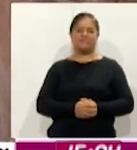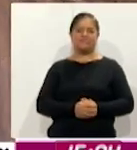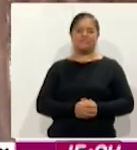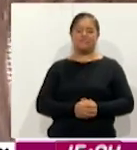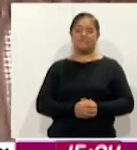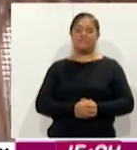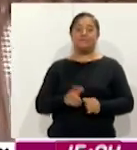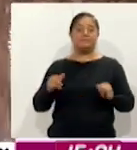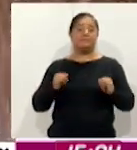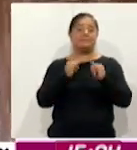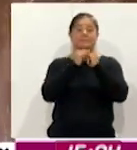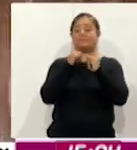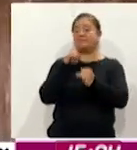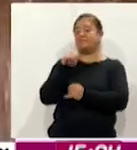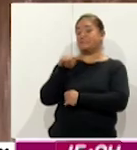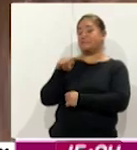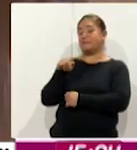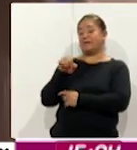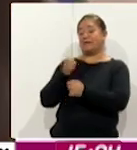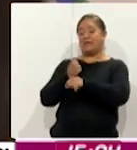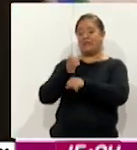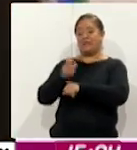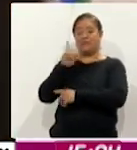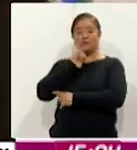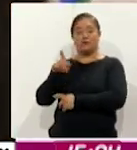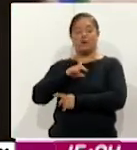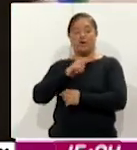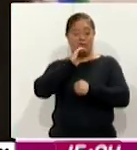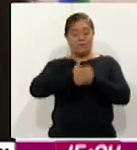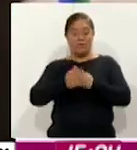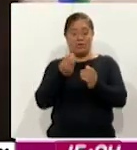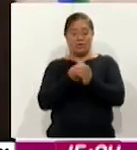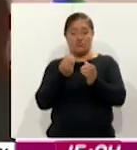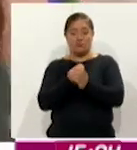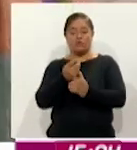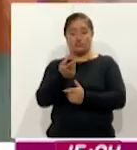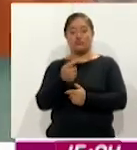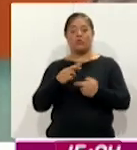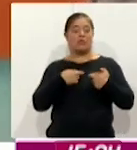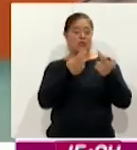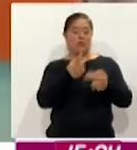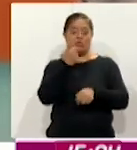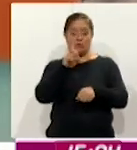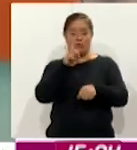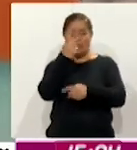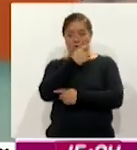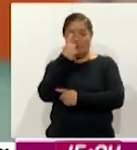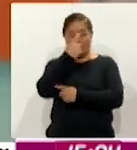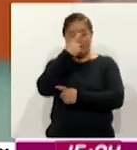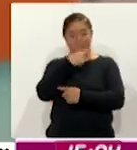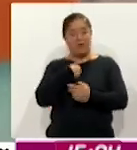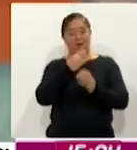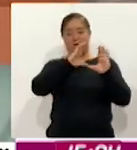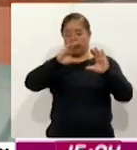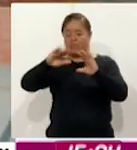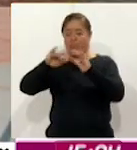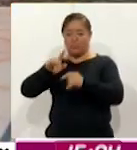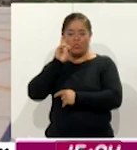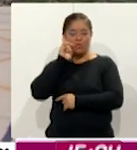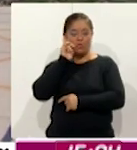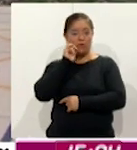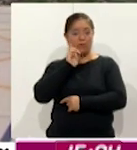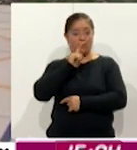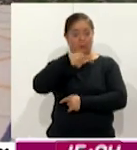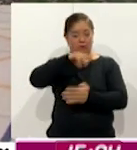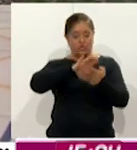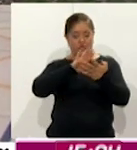El Instituto Estatal de la Mujer concluyó el curso taller Regala una Hora, que se impartió a 25 personas privadas de la libertad del Centro de Reinserción